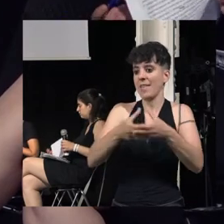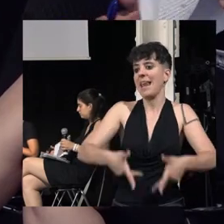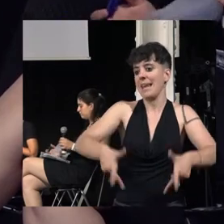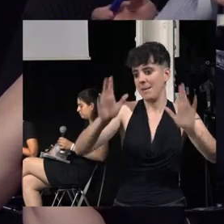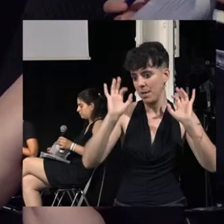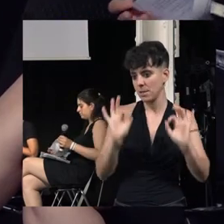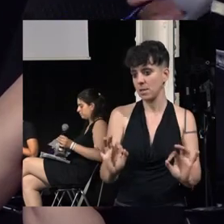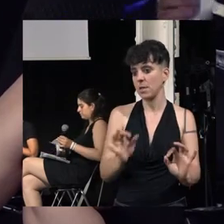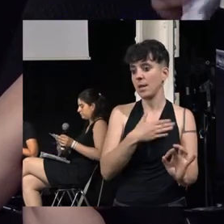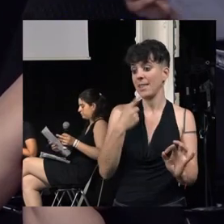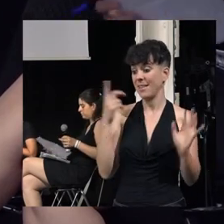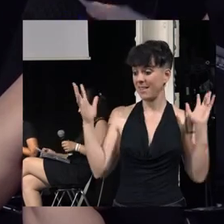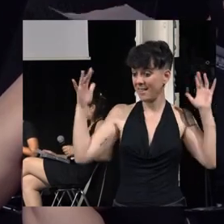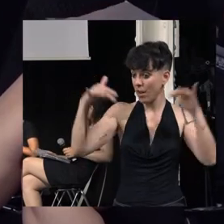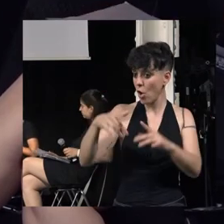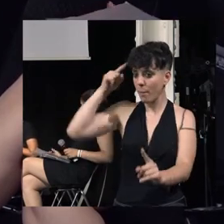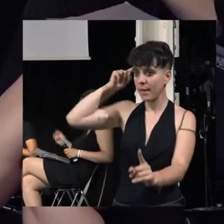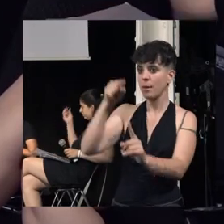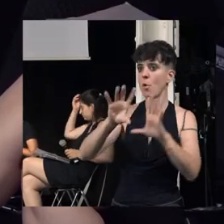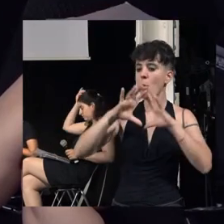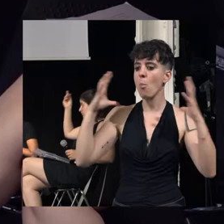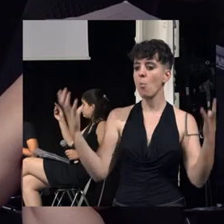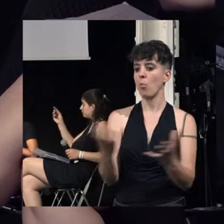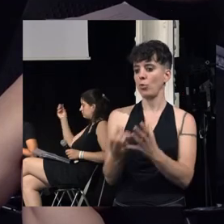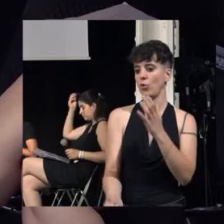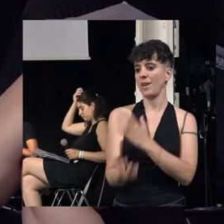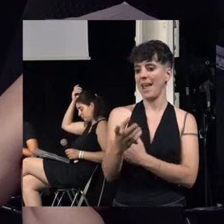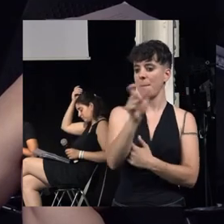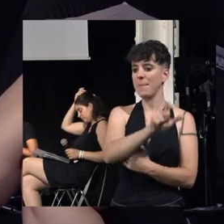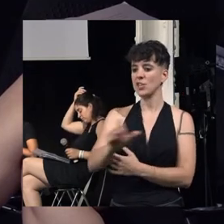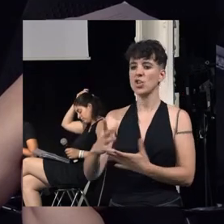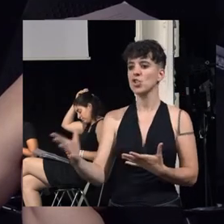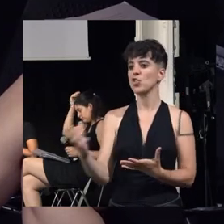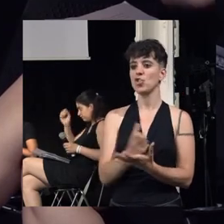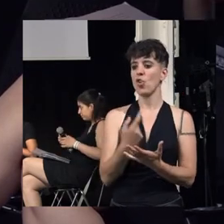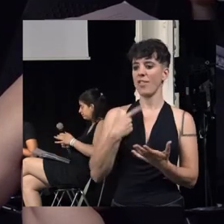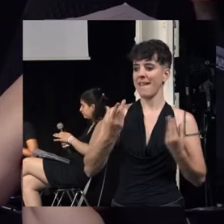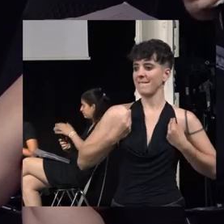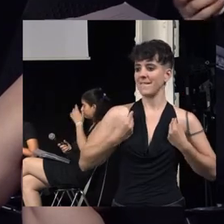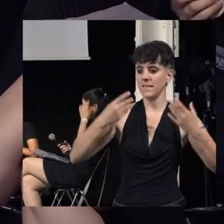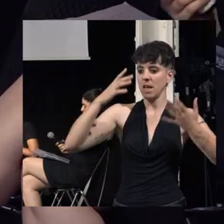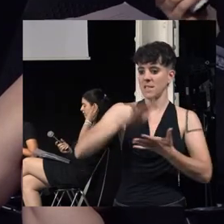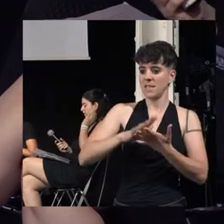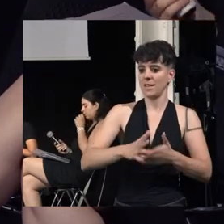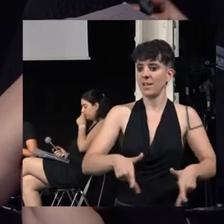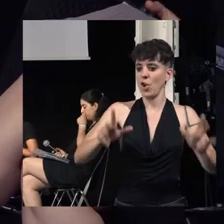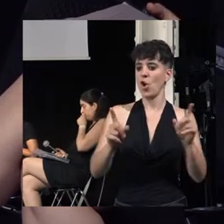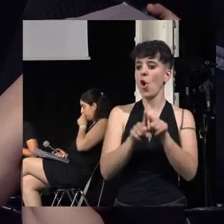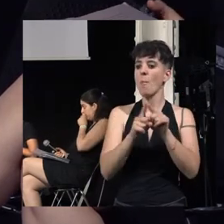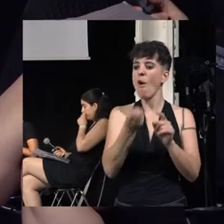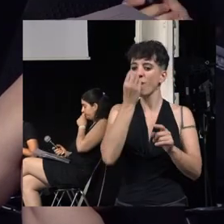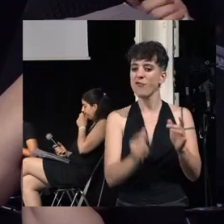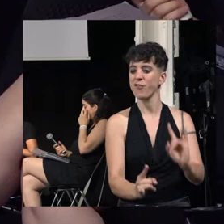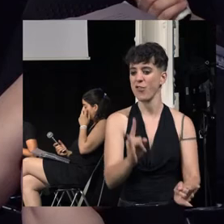estamos aquí para ayudar a formar un mundo donde todas las personas puedan florecer, más allá del sexismo, más allá del racismo,